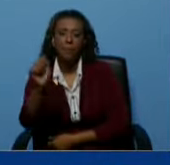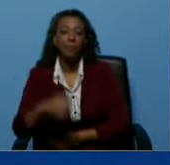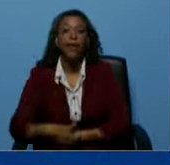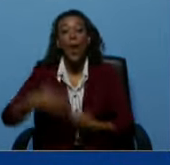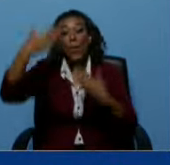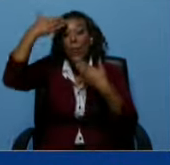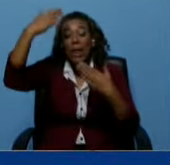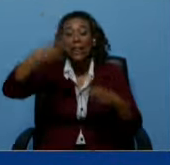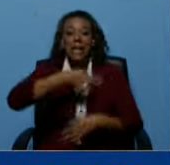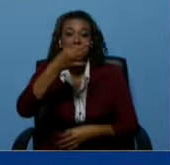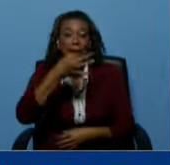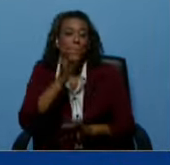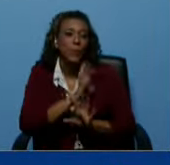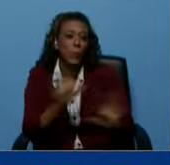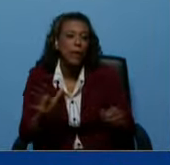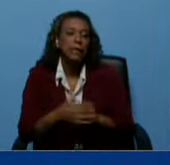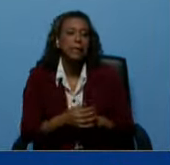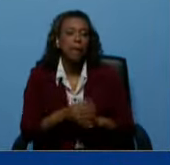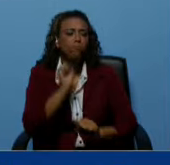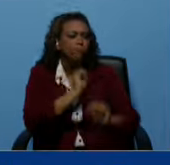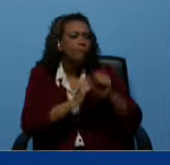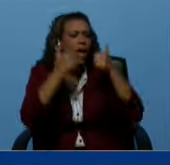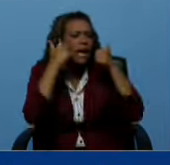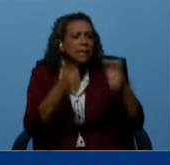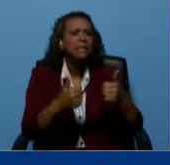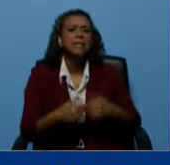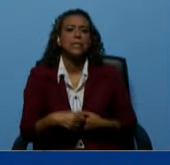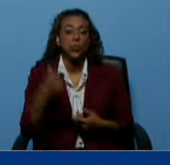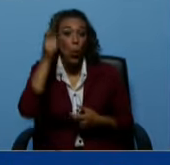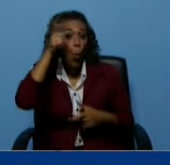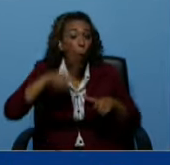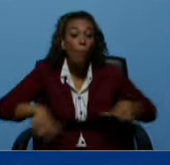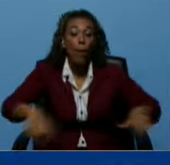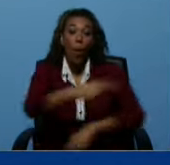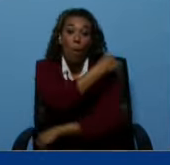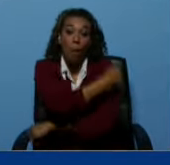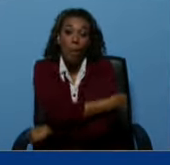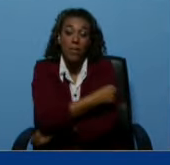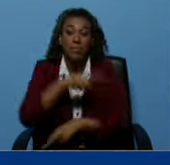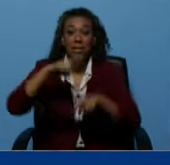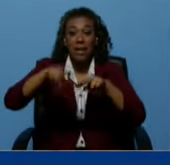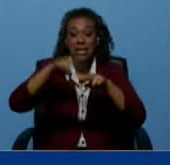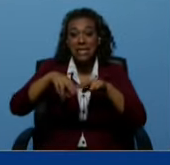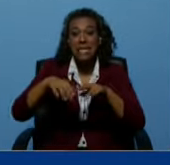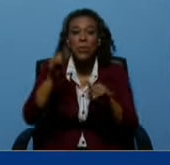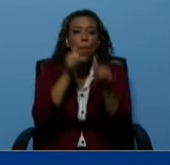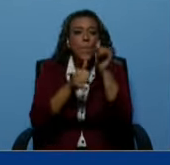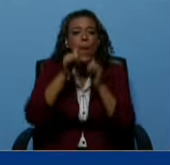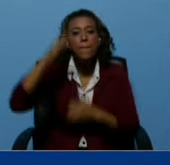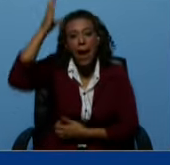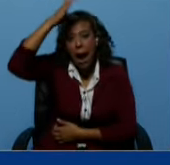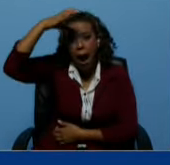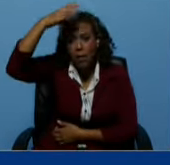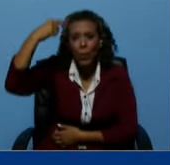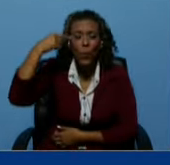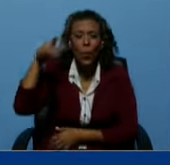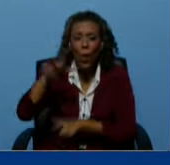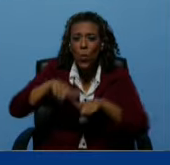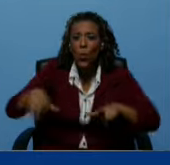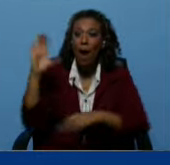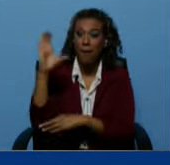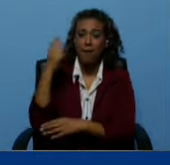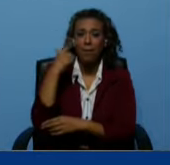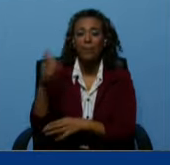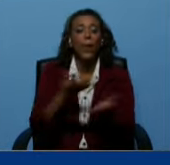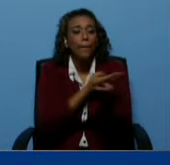Saludos revolucionarios y antiimperialista. Aquí nos encontramos en el Hospital Materno Infantil de Caricuao, como bien lo dice la almiranta,